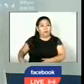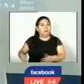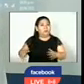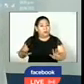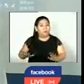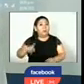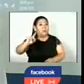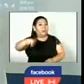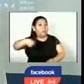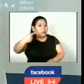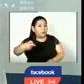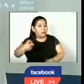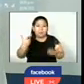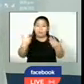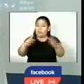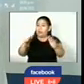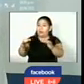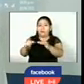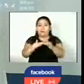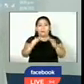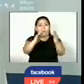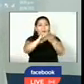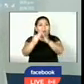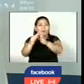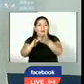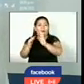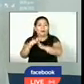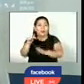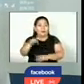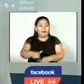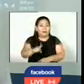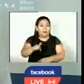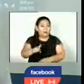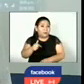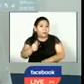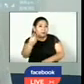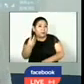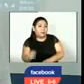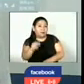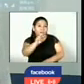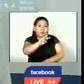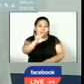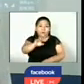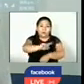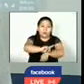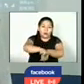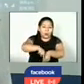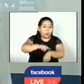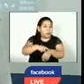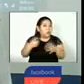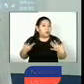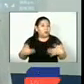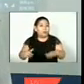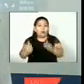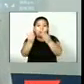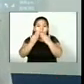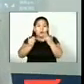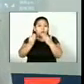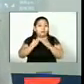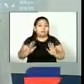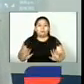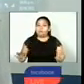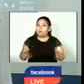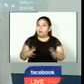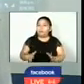se espera que ya todos los municipios que han tenido falta de agua durante las últimas 24 horas pues lo recobren y el servicio vuelva